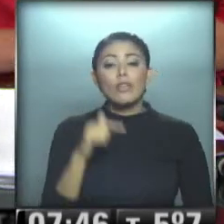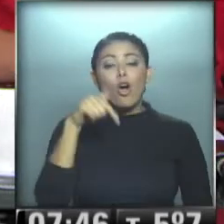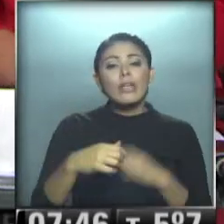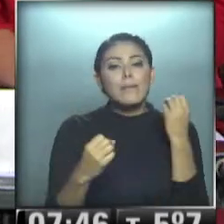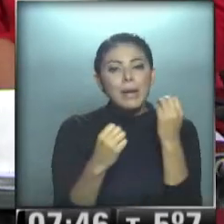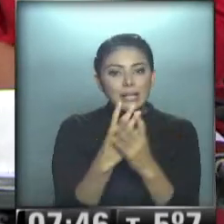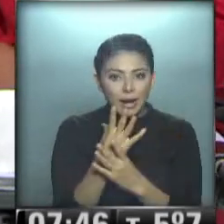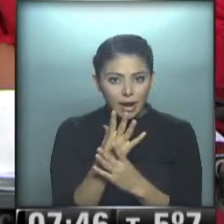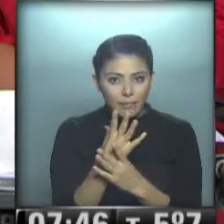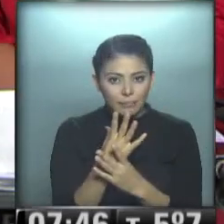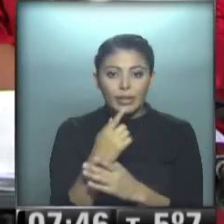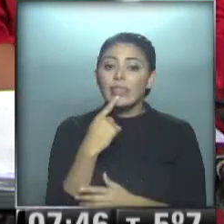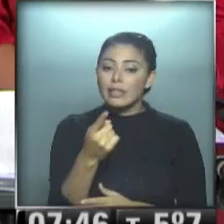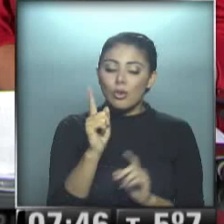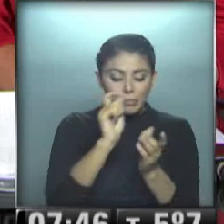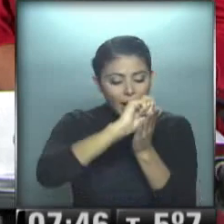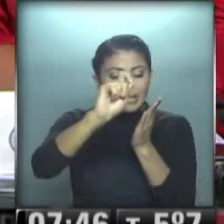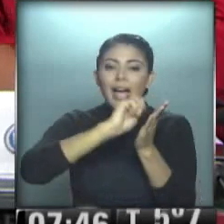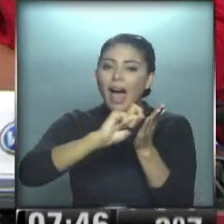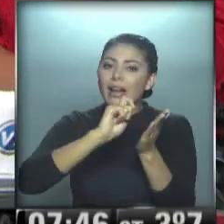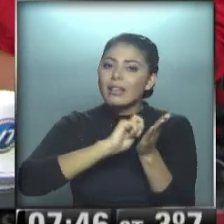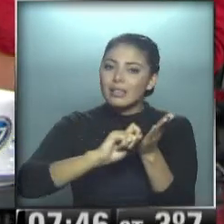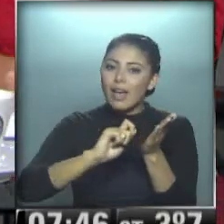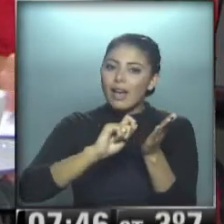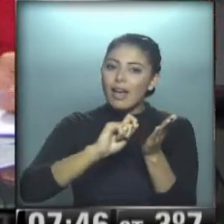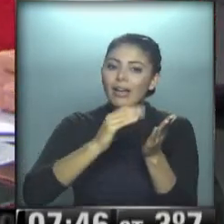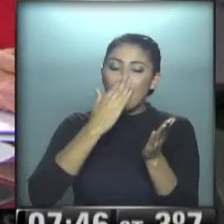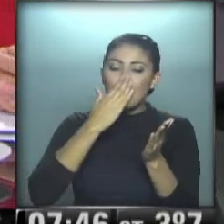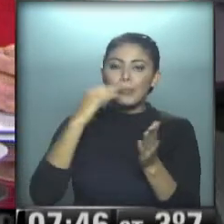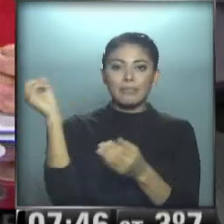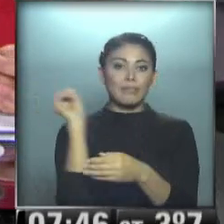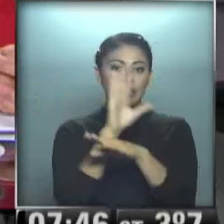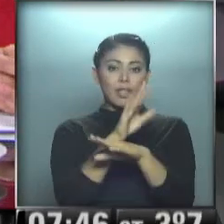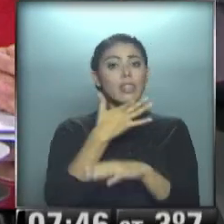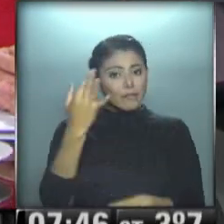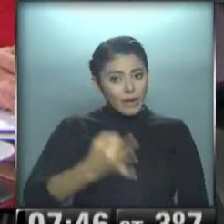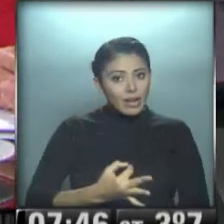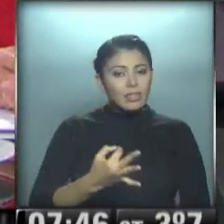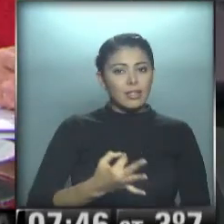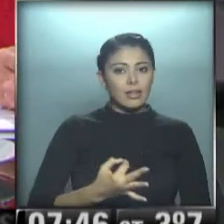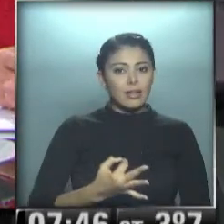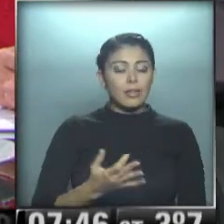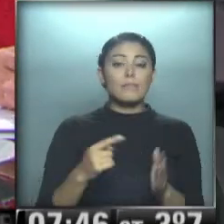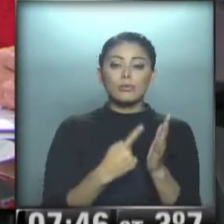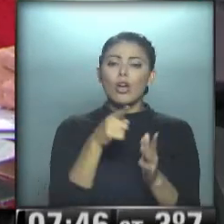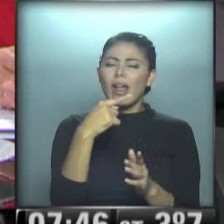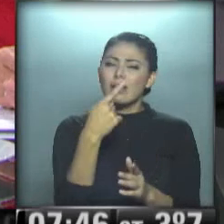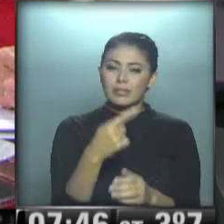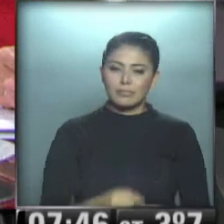mañana, confirmando que la carta, a través de un telegrama, existió, es real, pero que lo diga